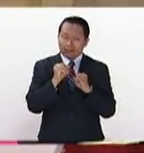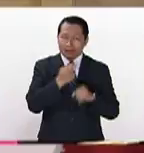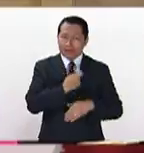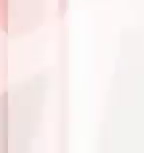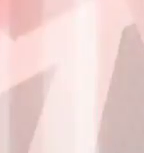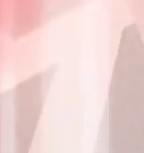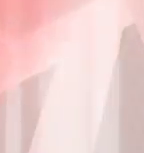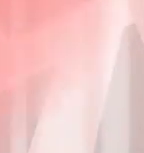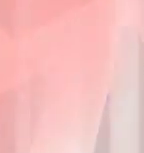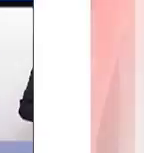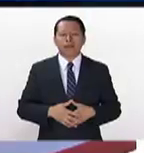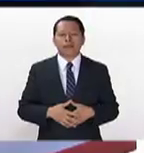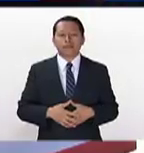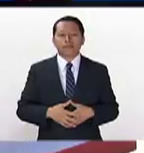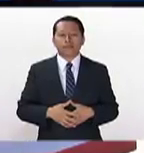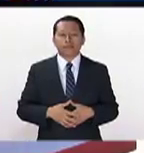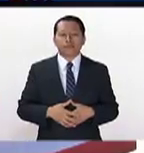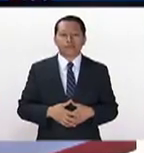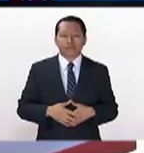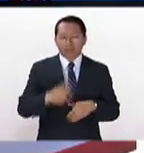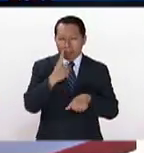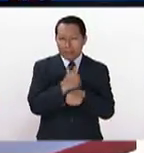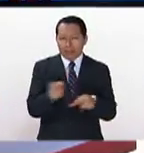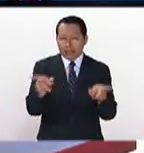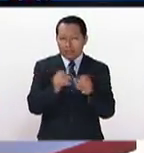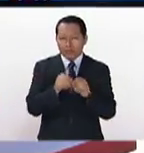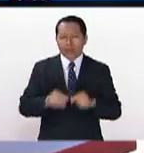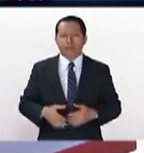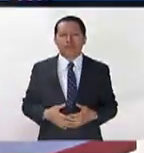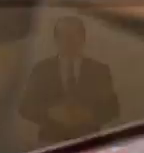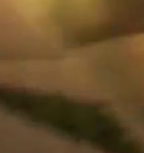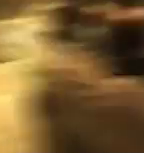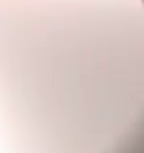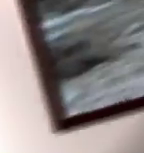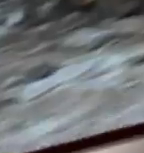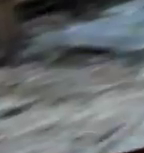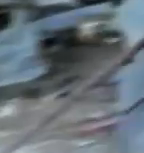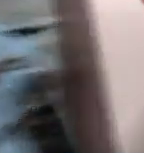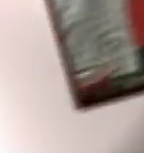España. Vamos a nuestro primer resumen.